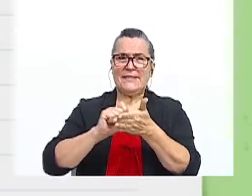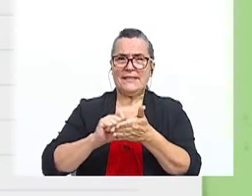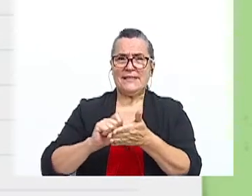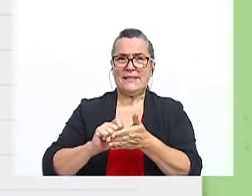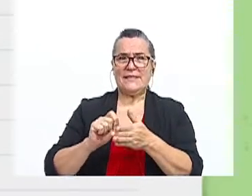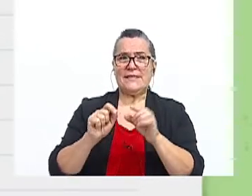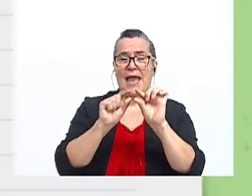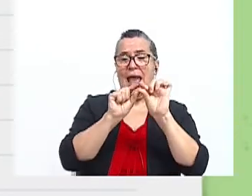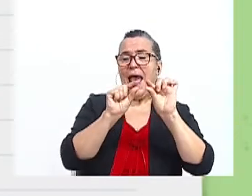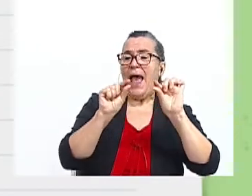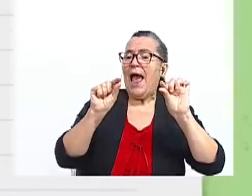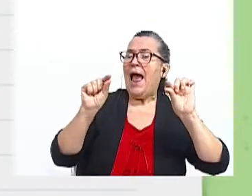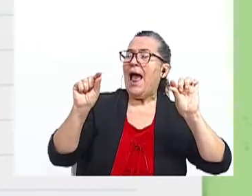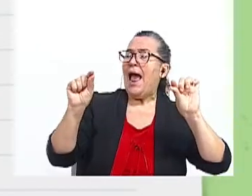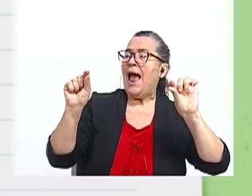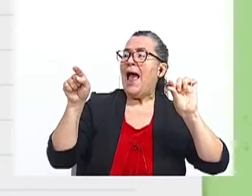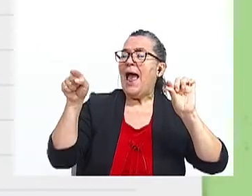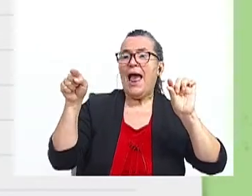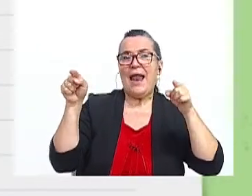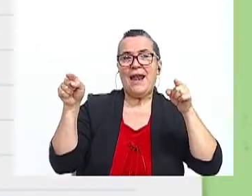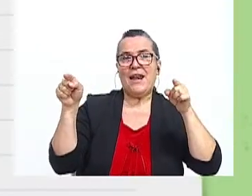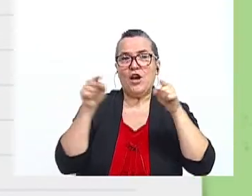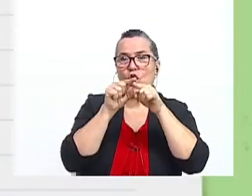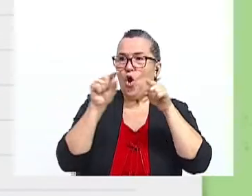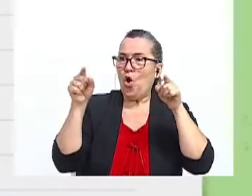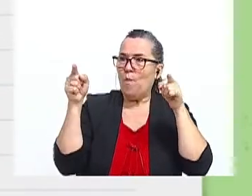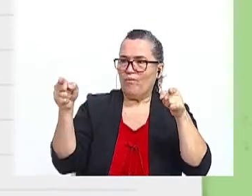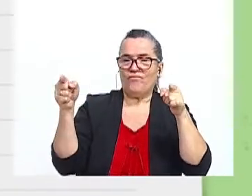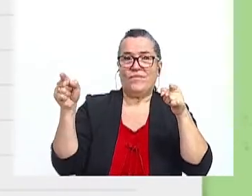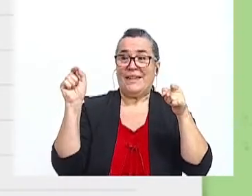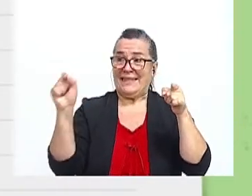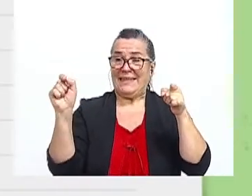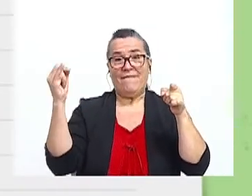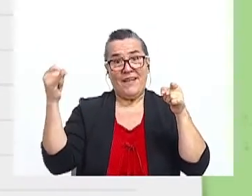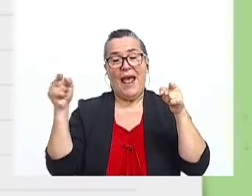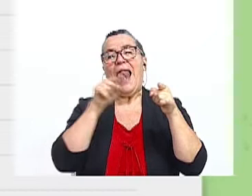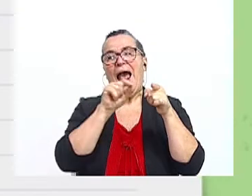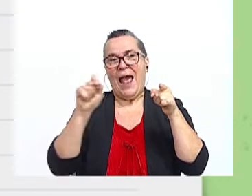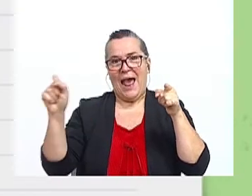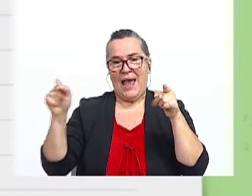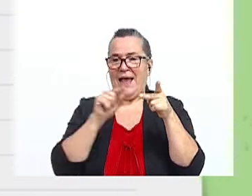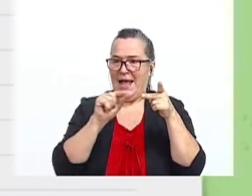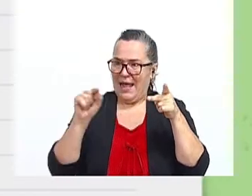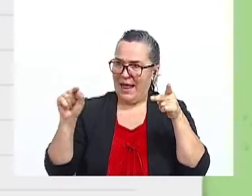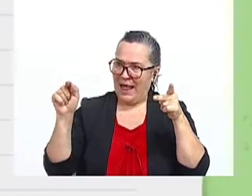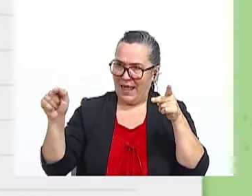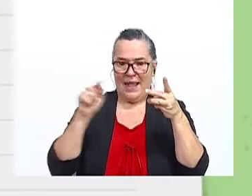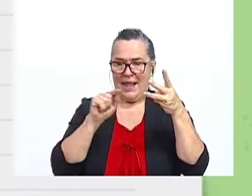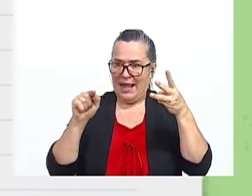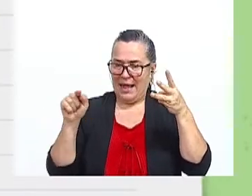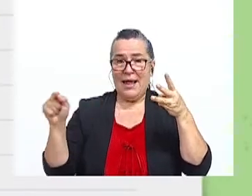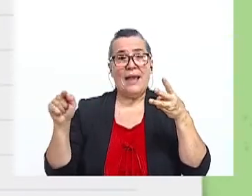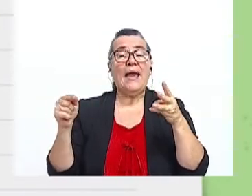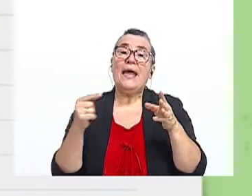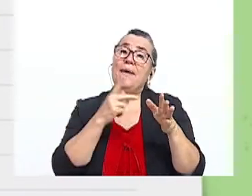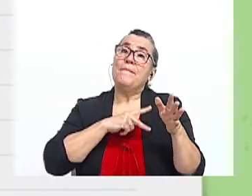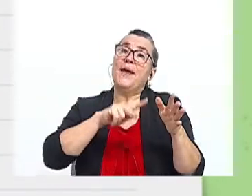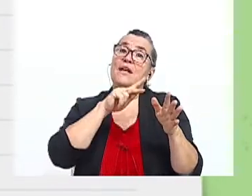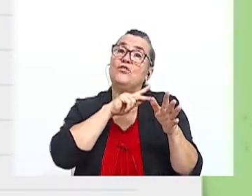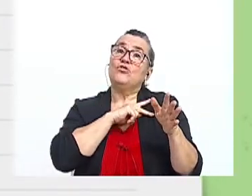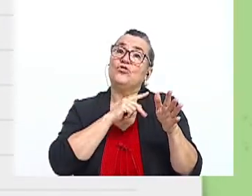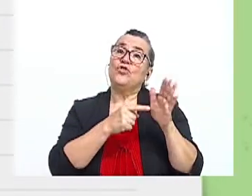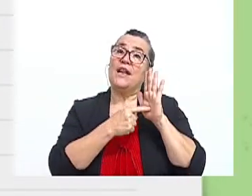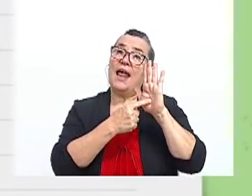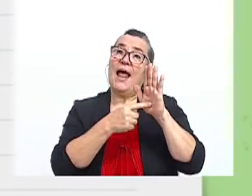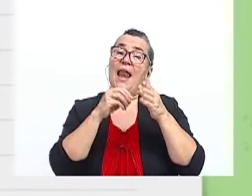renglón. Además, se expone la interpretación personal de un autor